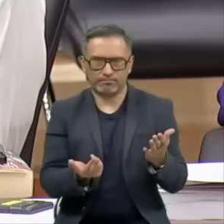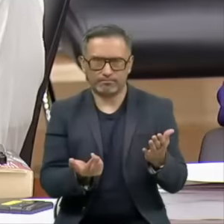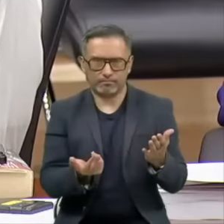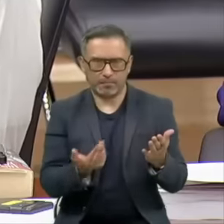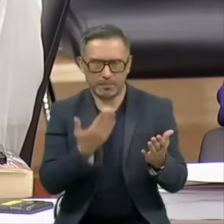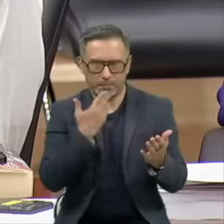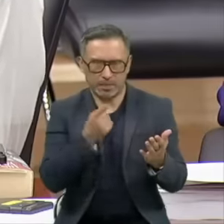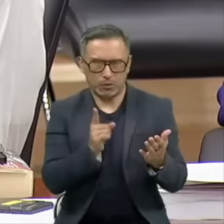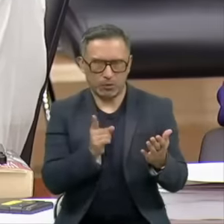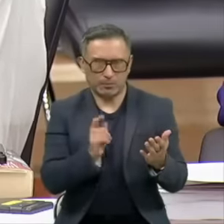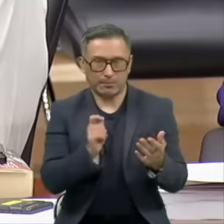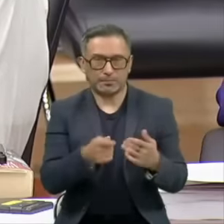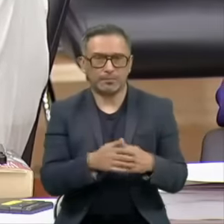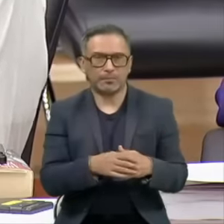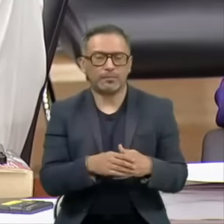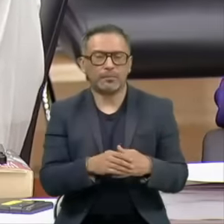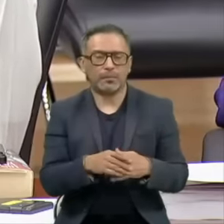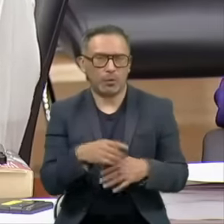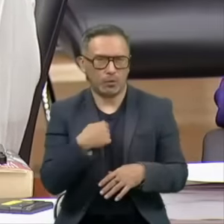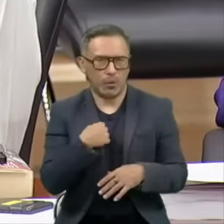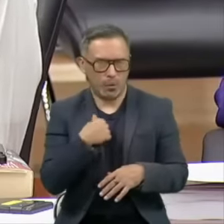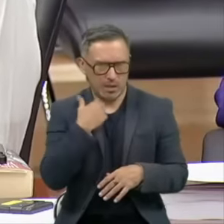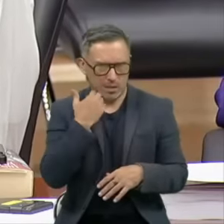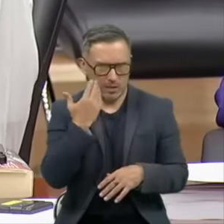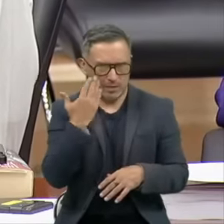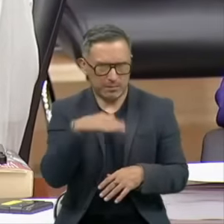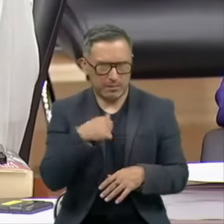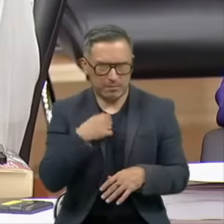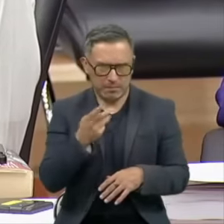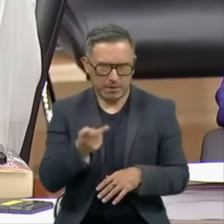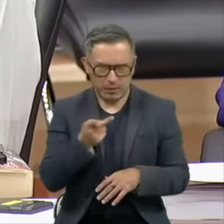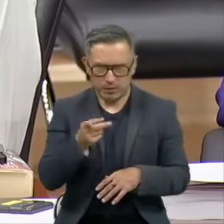estar planteando, yo le iba a preguntar a